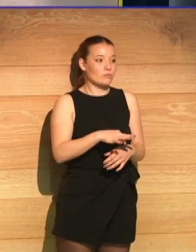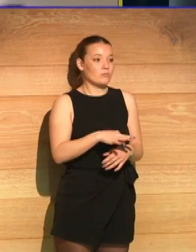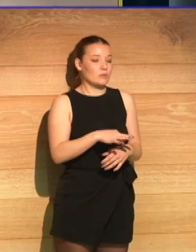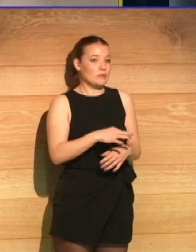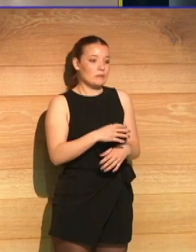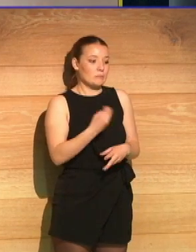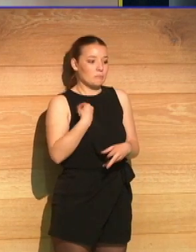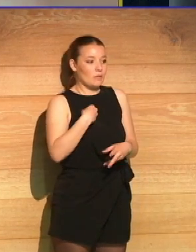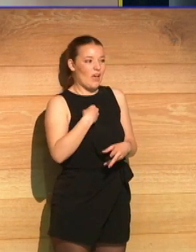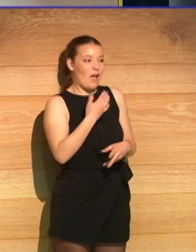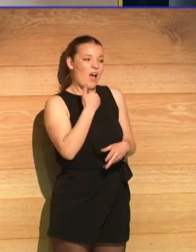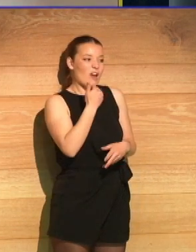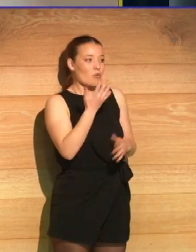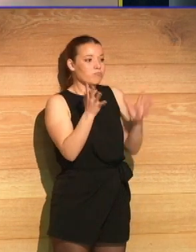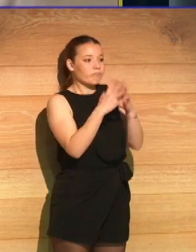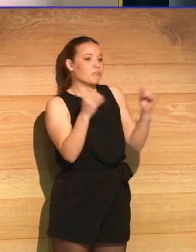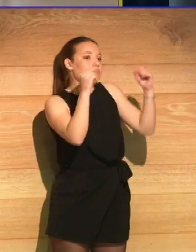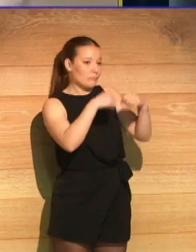está como acordado,